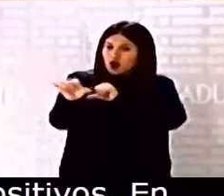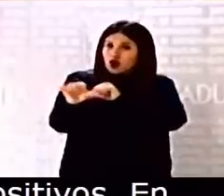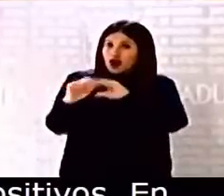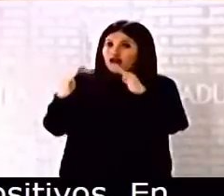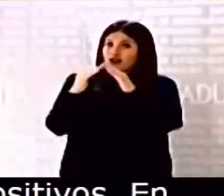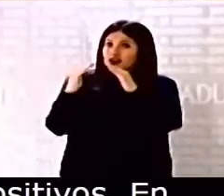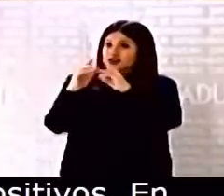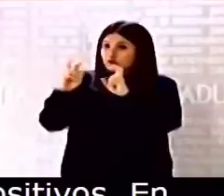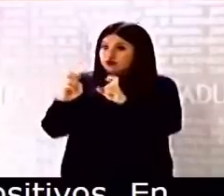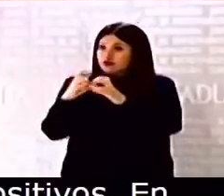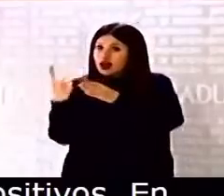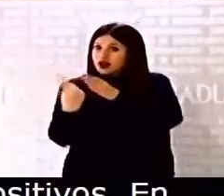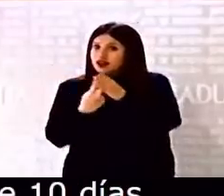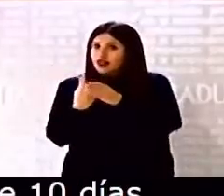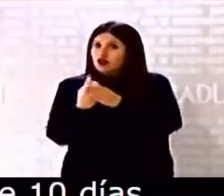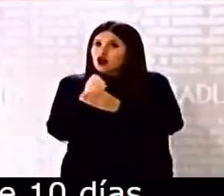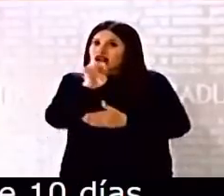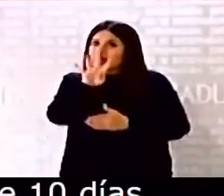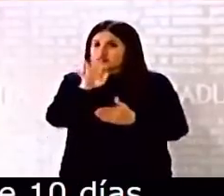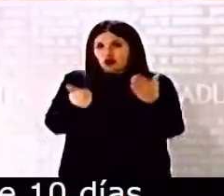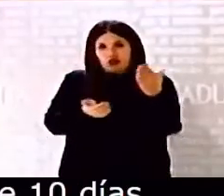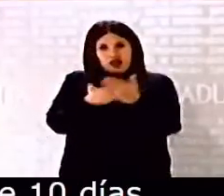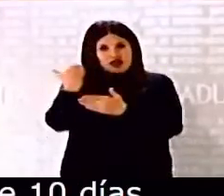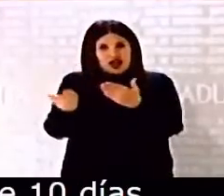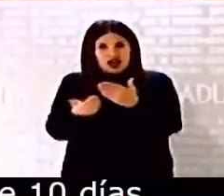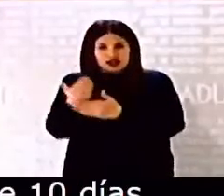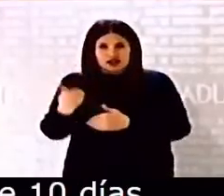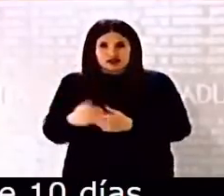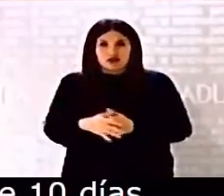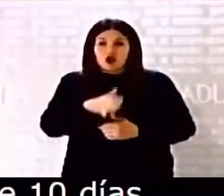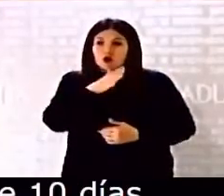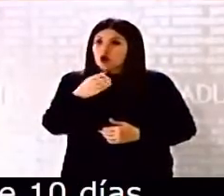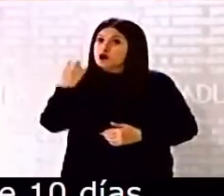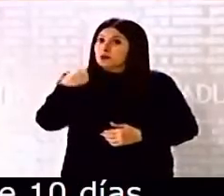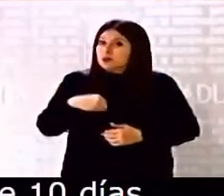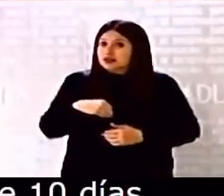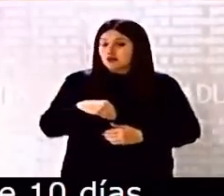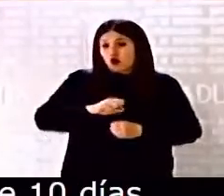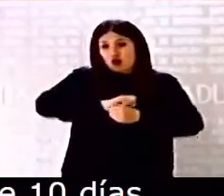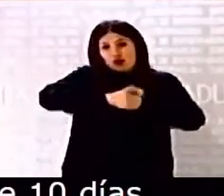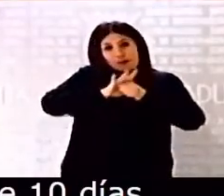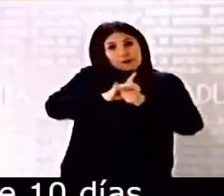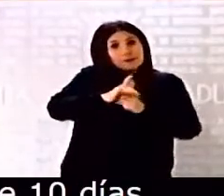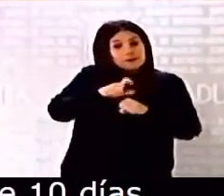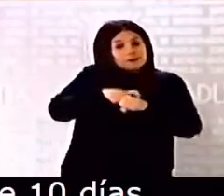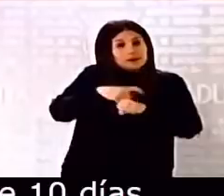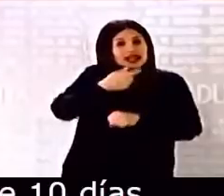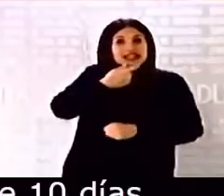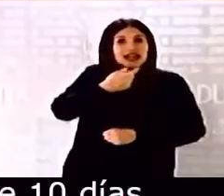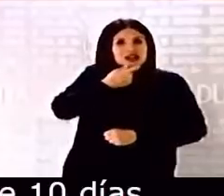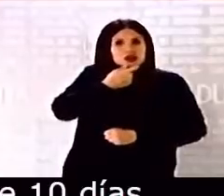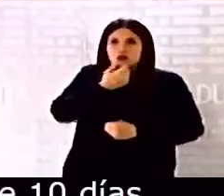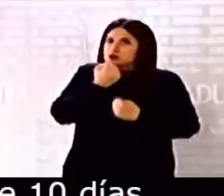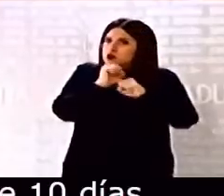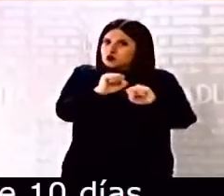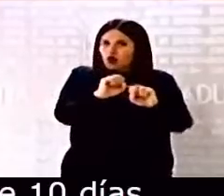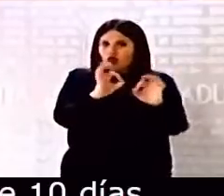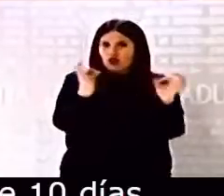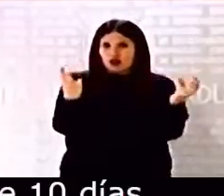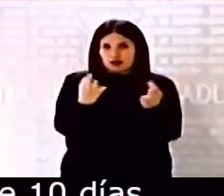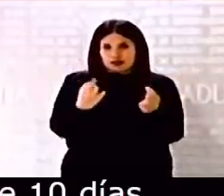porque tenemos que combatir con todos nuestros medios a esta variante británica. Y, en tercer lugar,